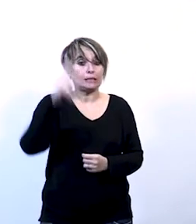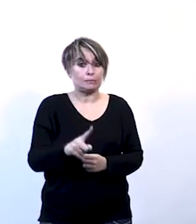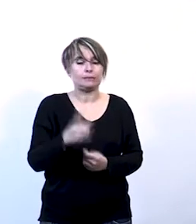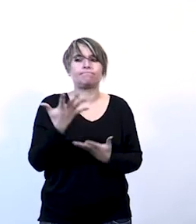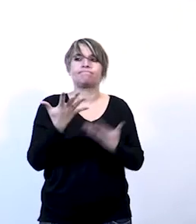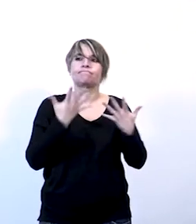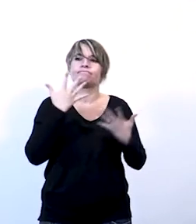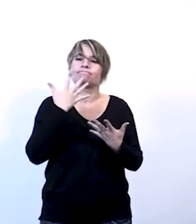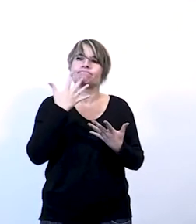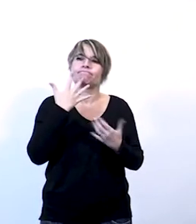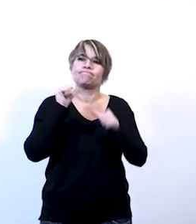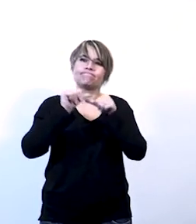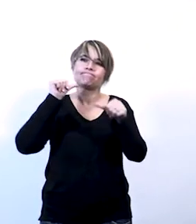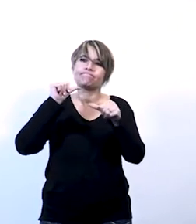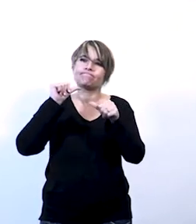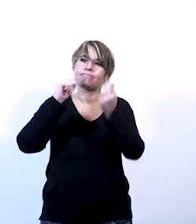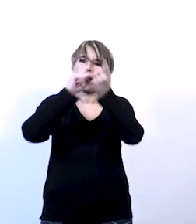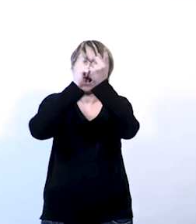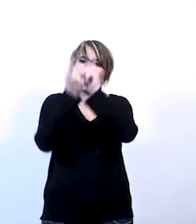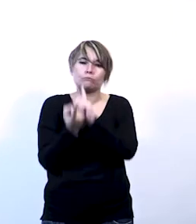tiempo se ha hecho